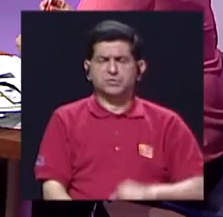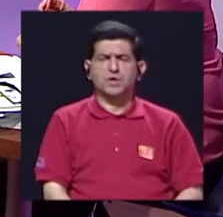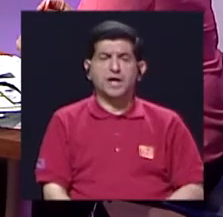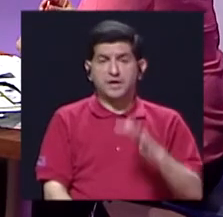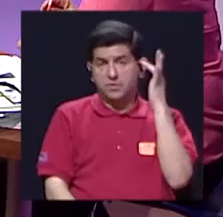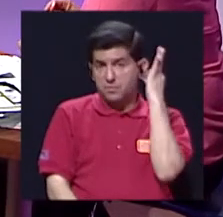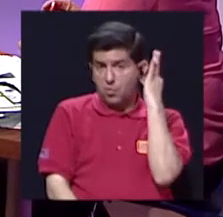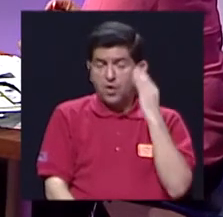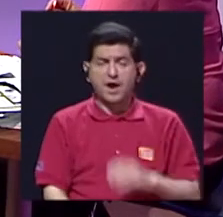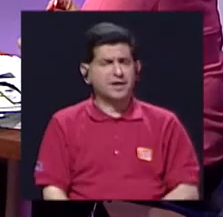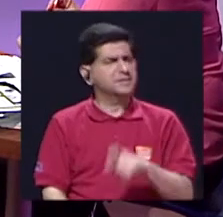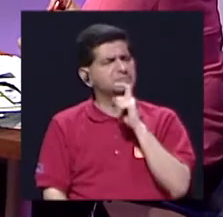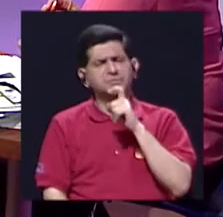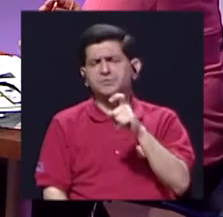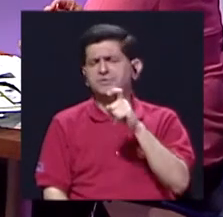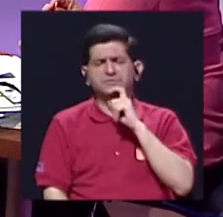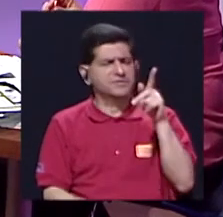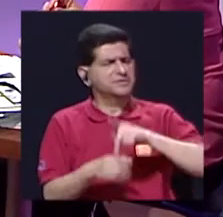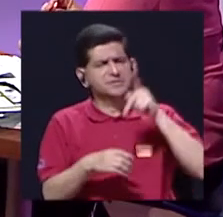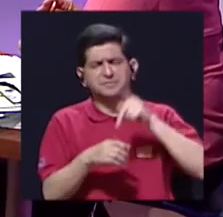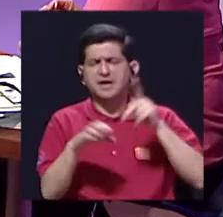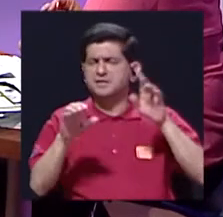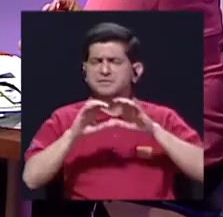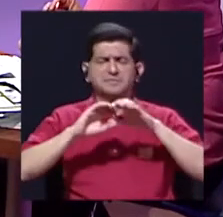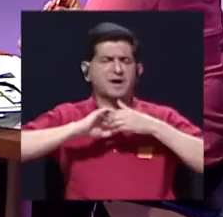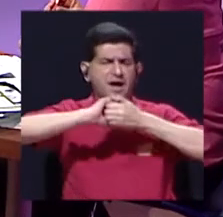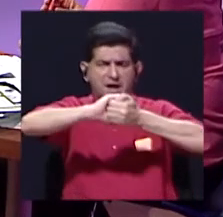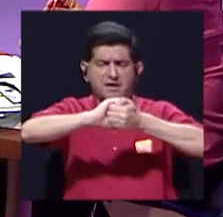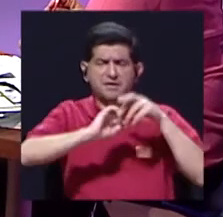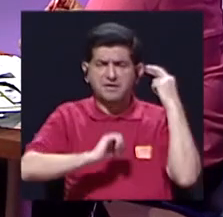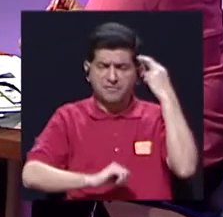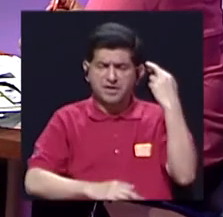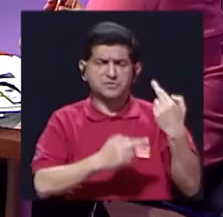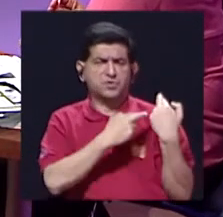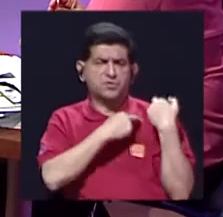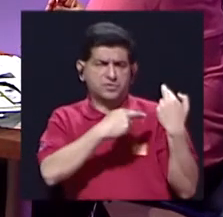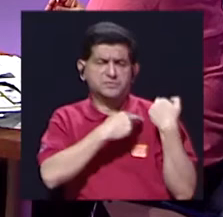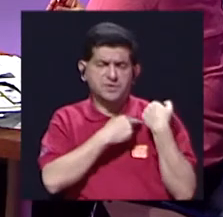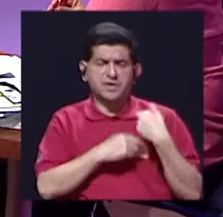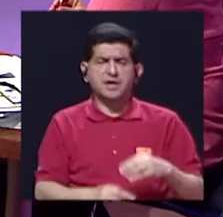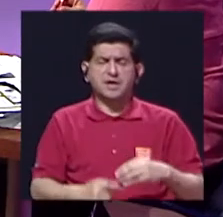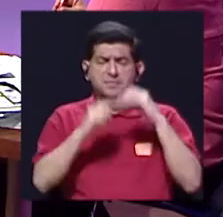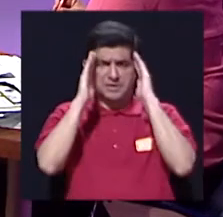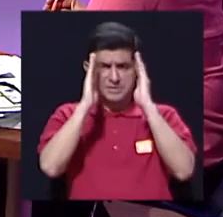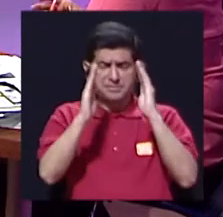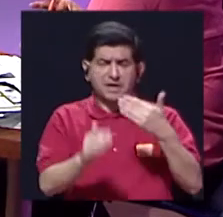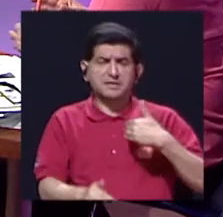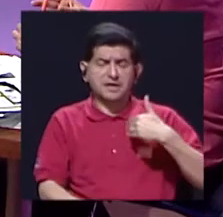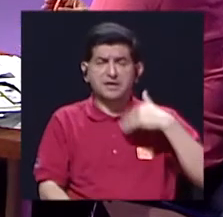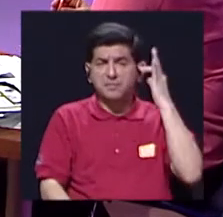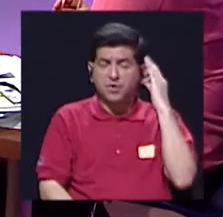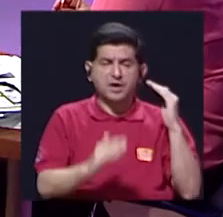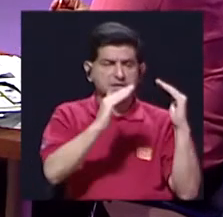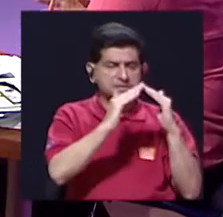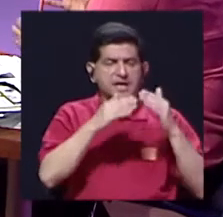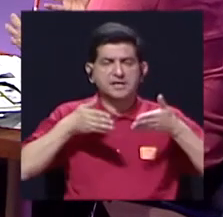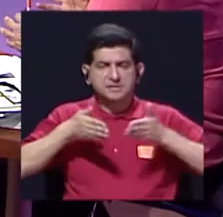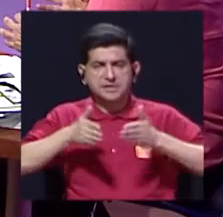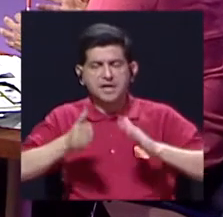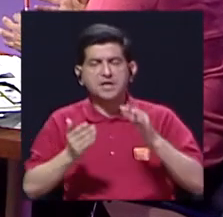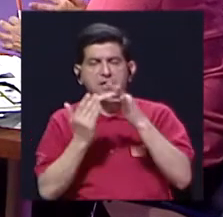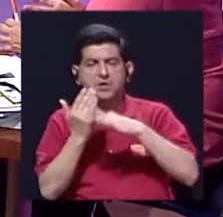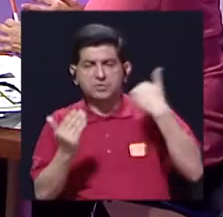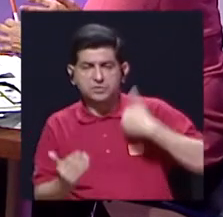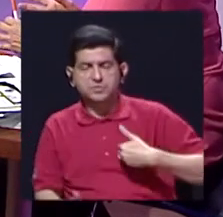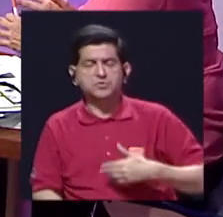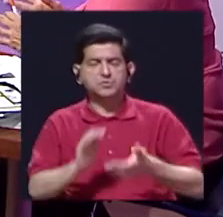las mujeres les cuesta mucho más participar en las cooperativas debido a todas las responsabilidades y prioridades que tienen las mujeres, casa, hijos, esposo.